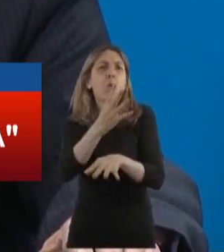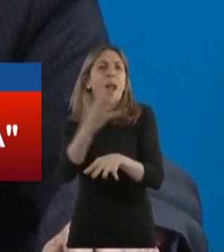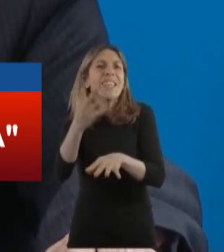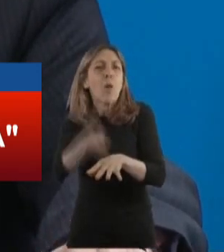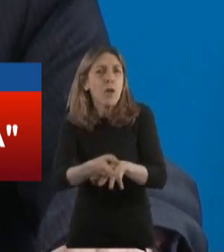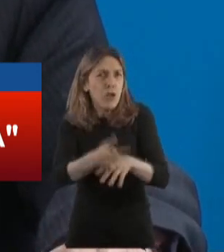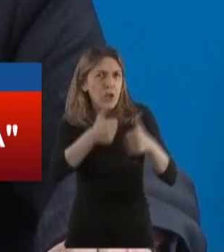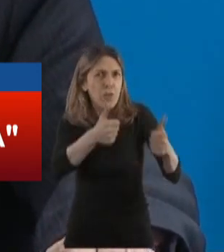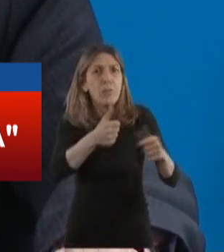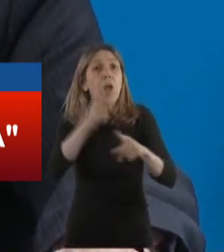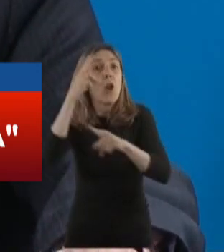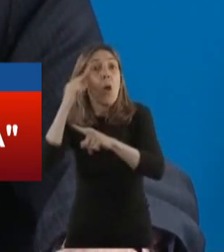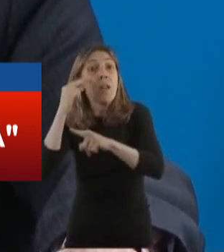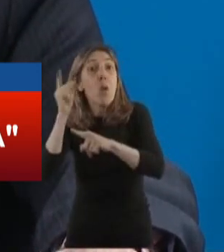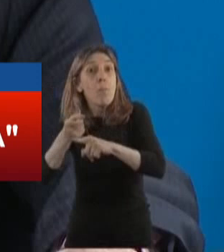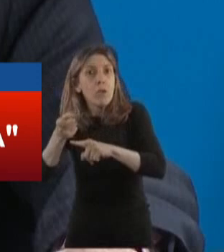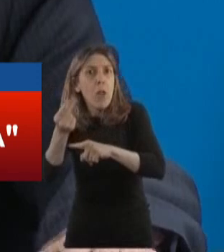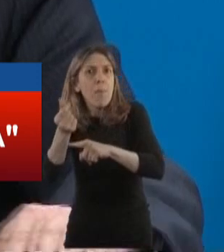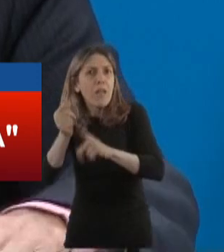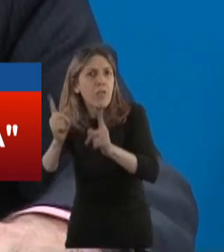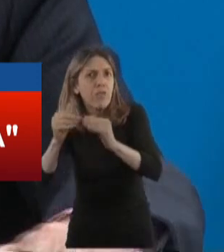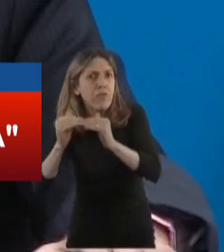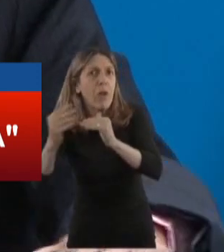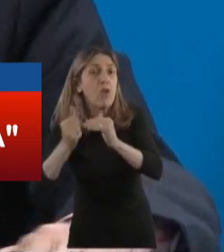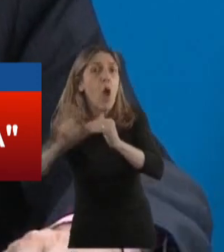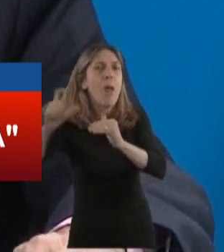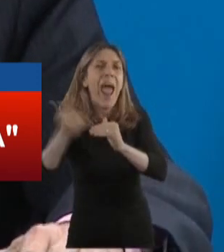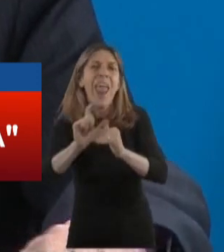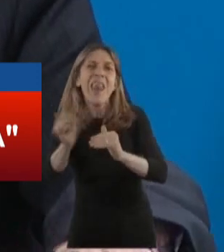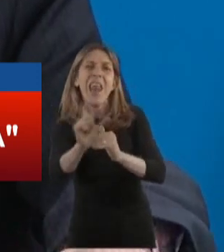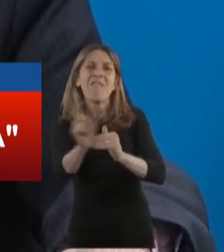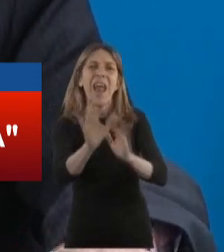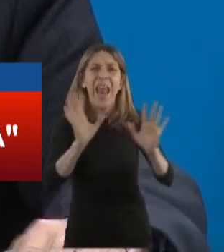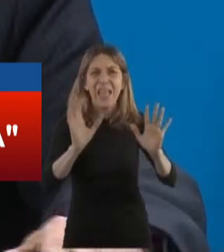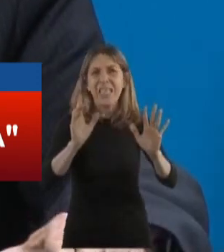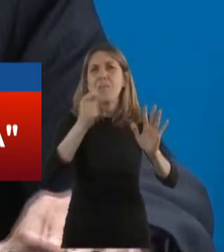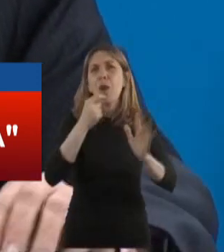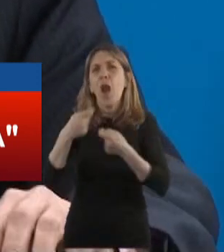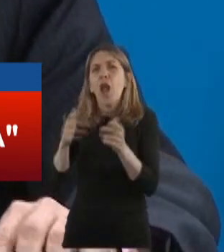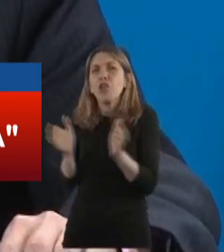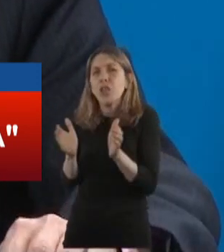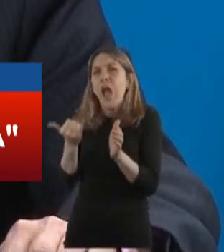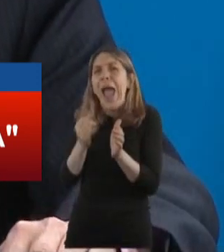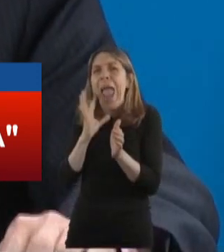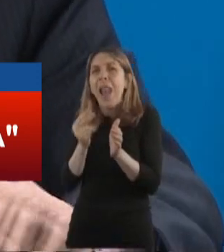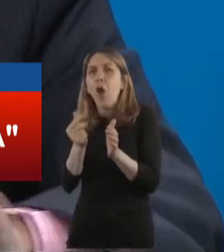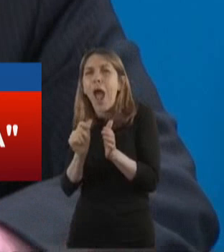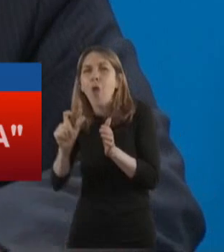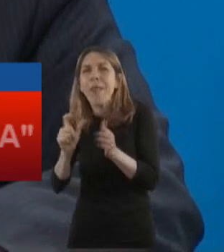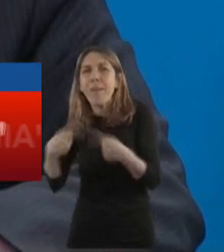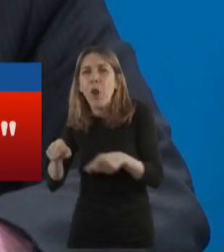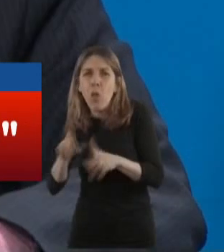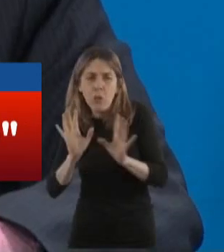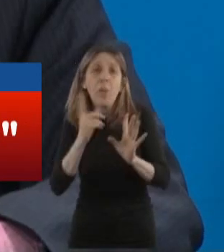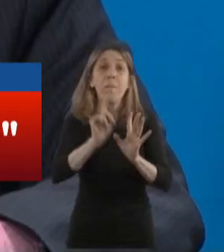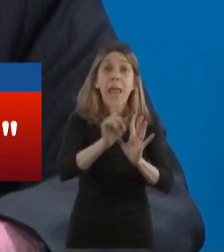y 99% en precios, con algunas diferencias en el interior en las cadenas más chicas, las cuales ya le hemos convocado, pero